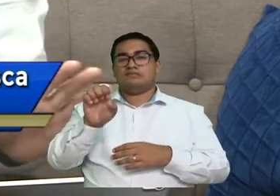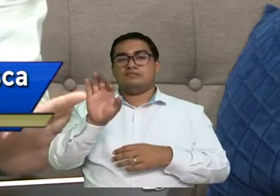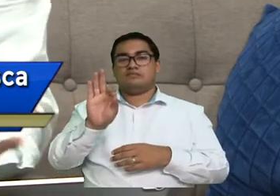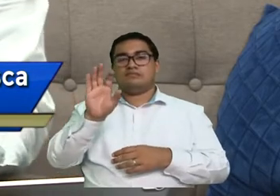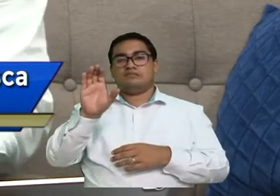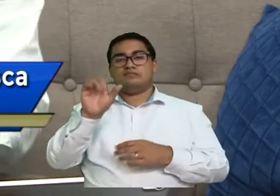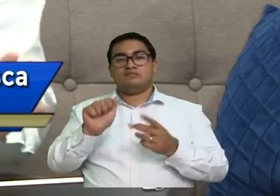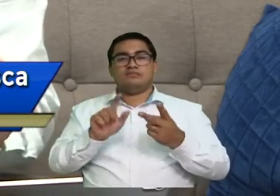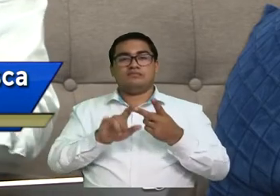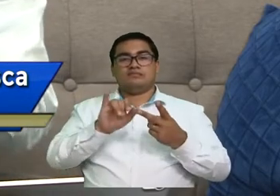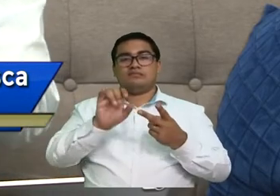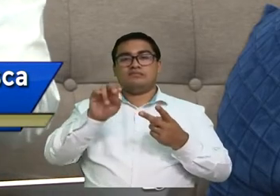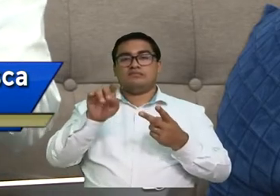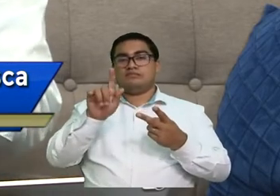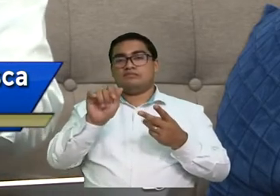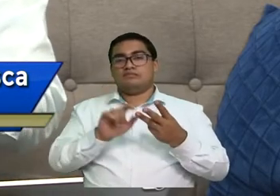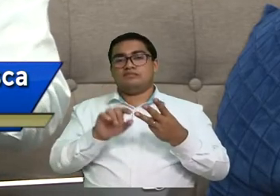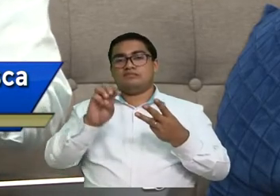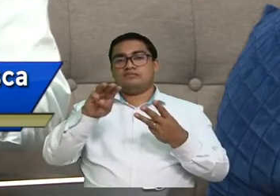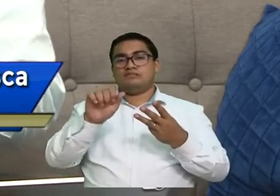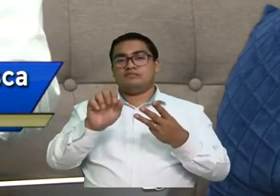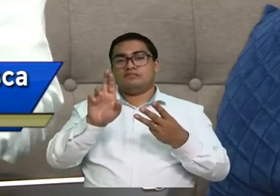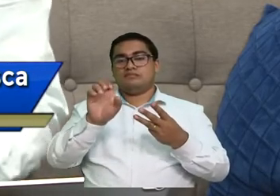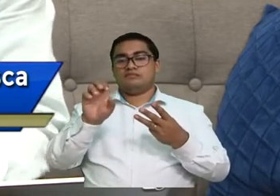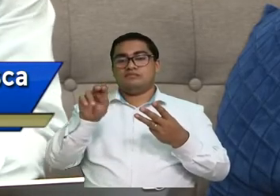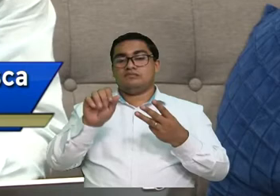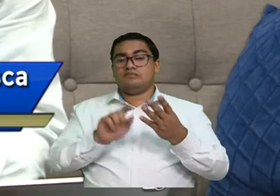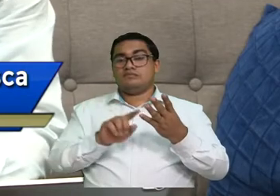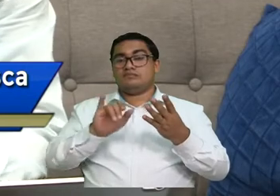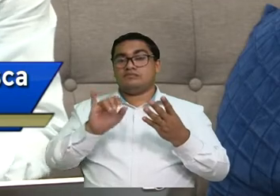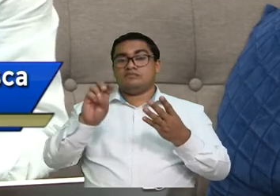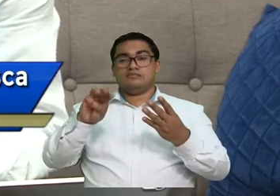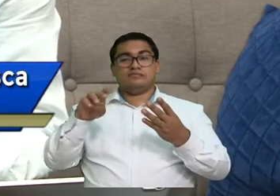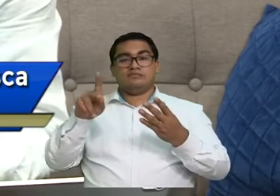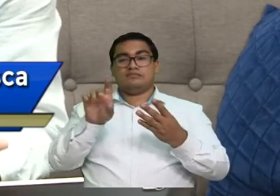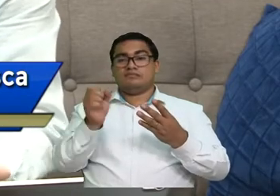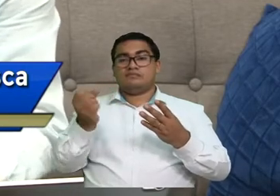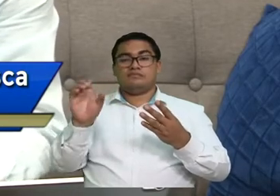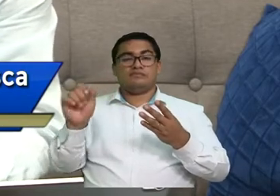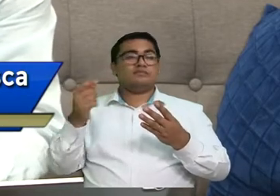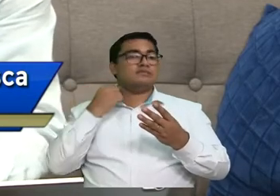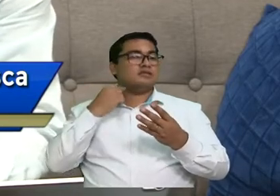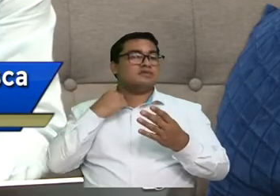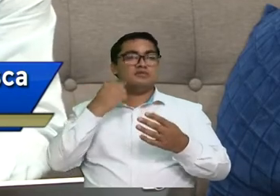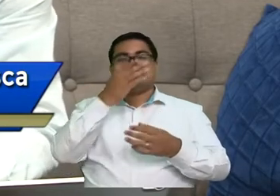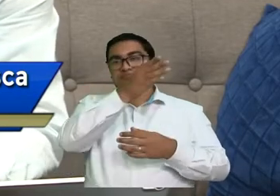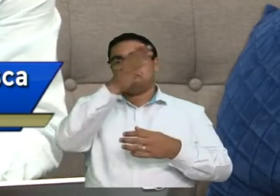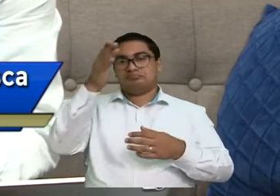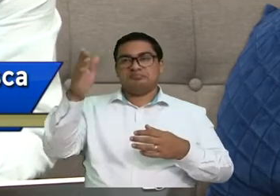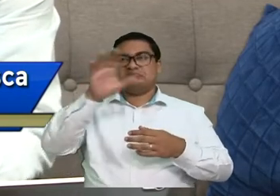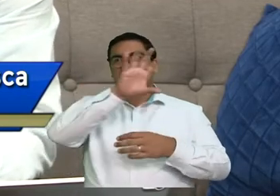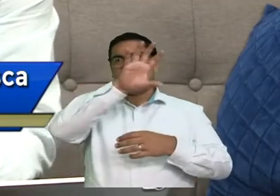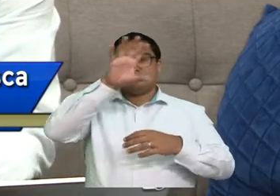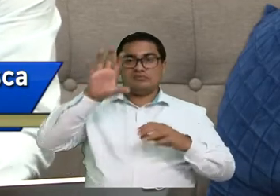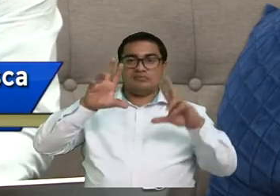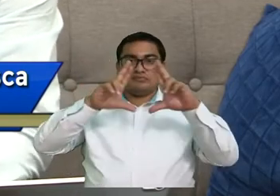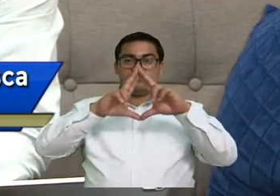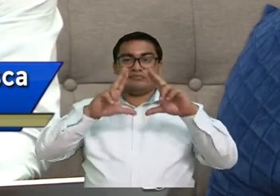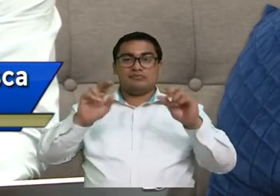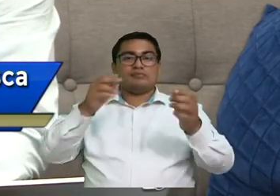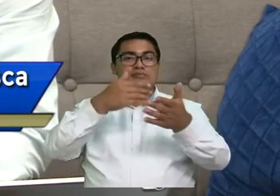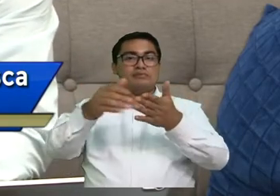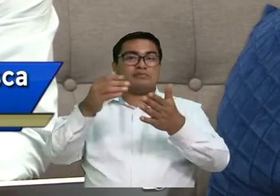es INTA, si es MARENA, nosotros estamos en los territorios. El contacto, el estar facilitando, el